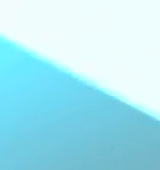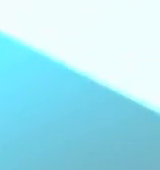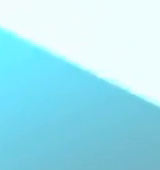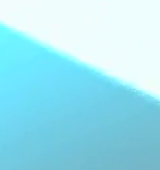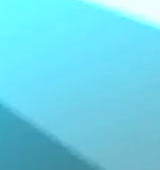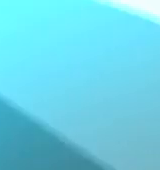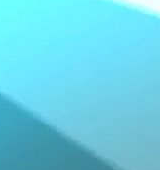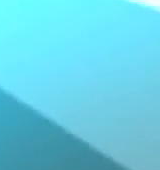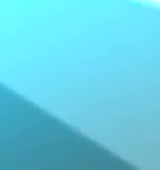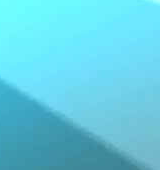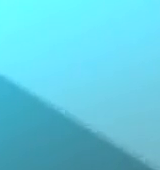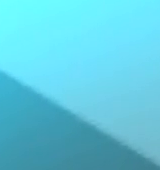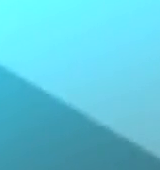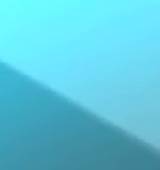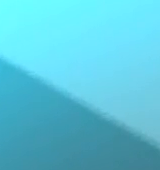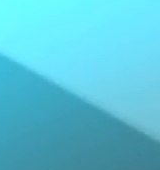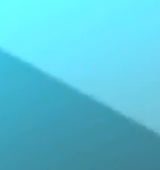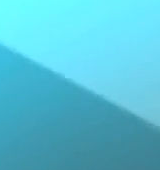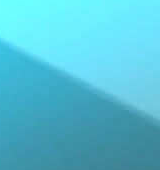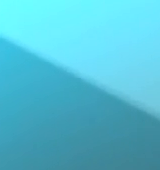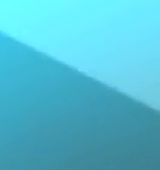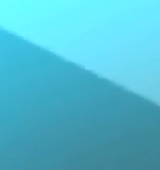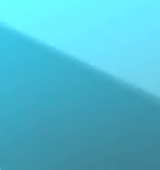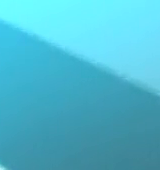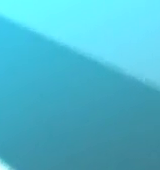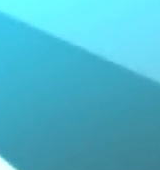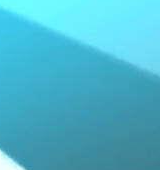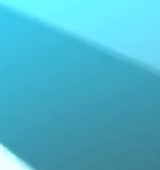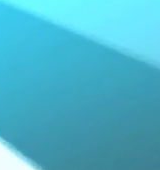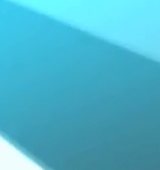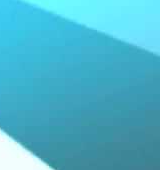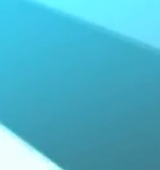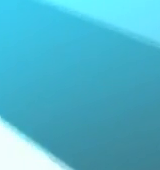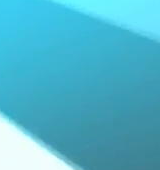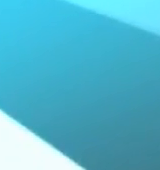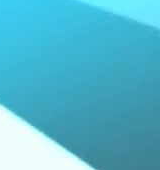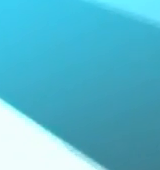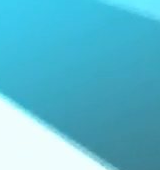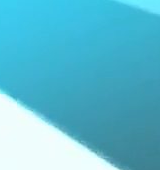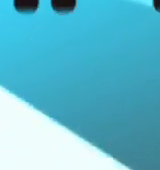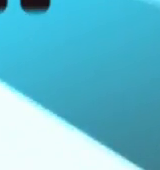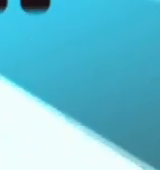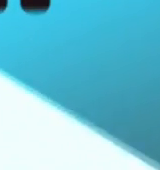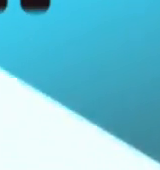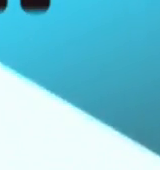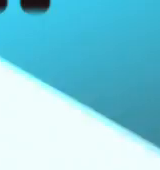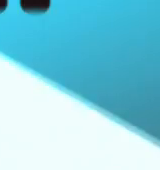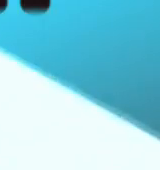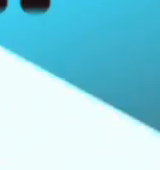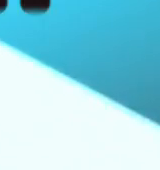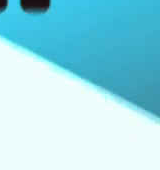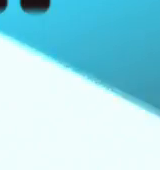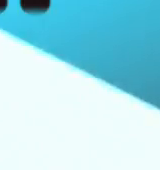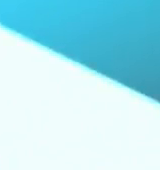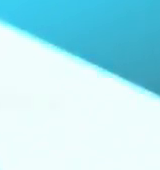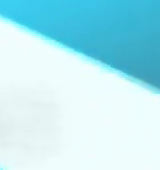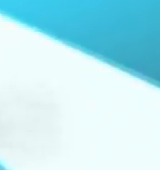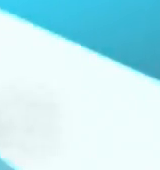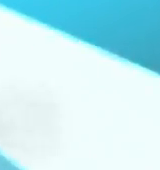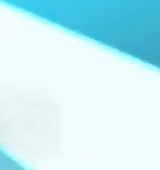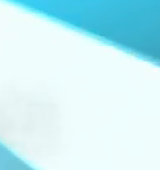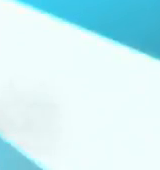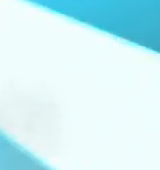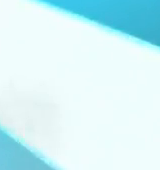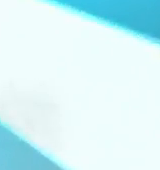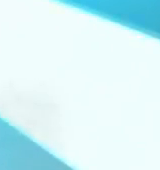el alcohol? Generalmente las personas que bebieron alcohol no son las personas que se mataron, sino gente que venía con ellos o gente que estaba